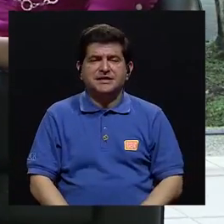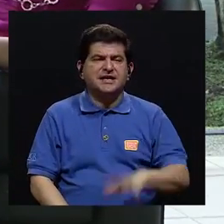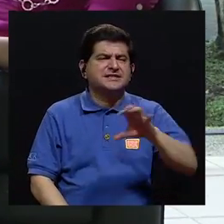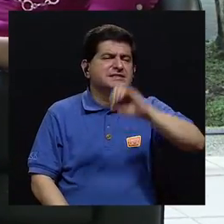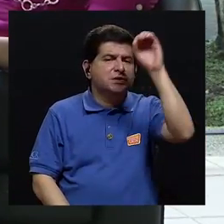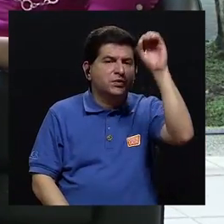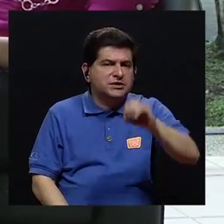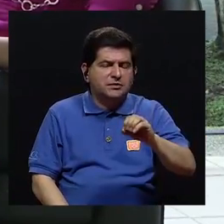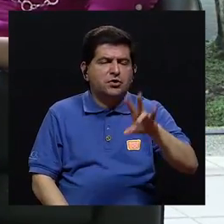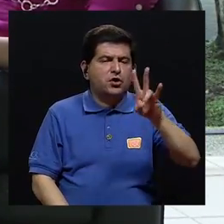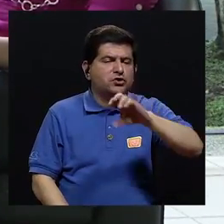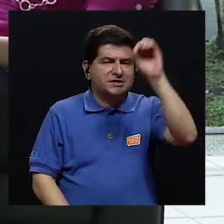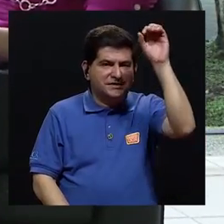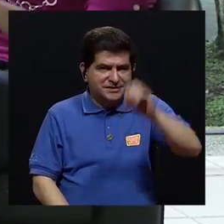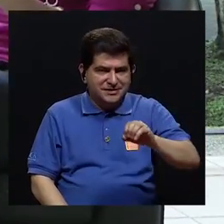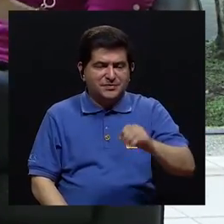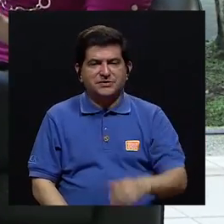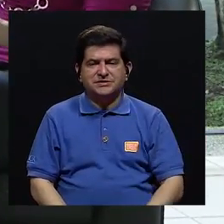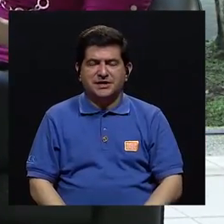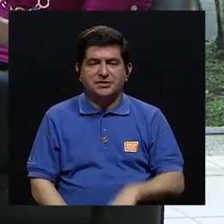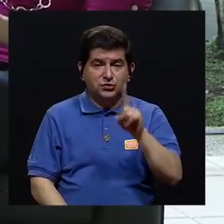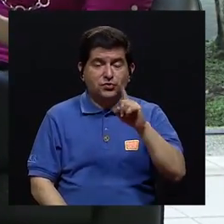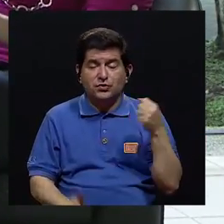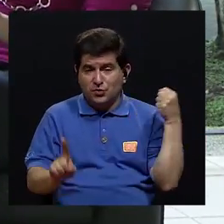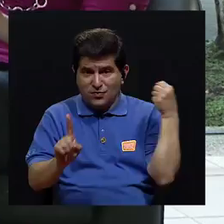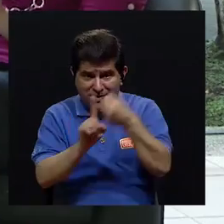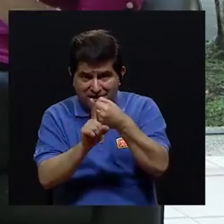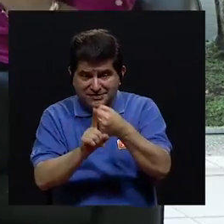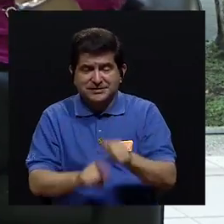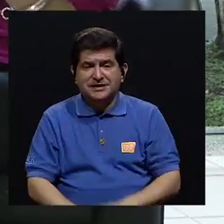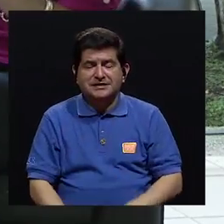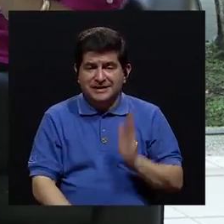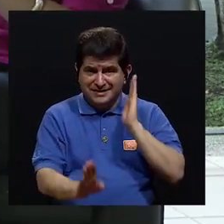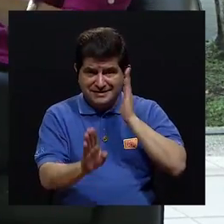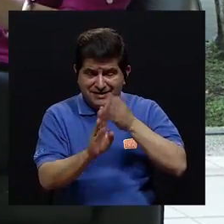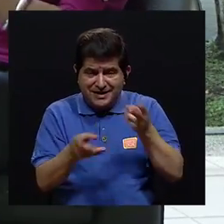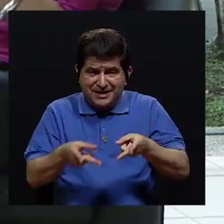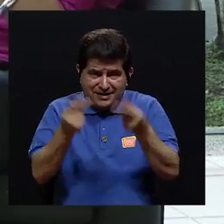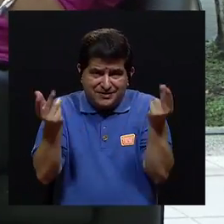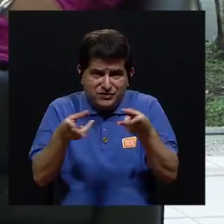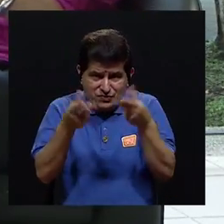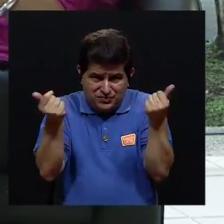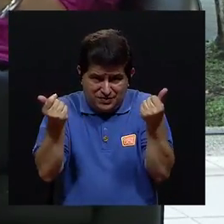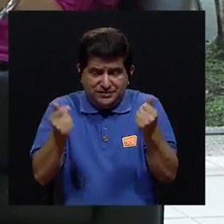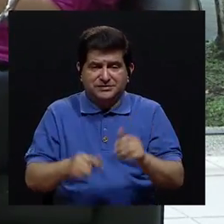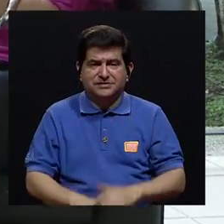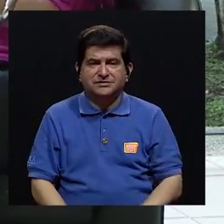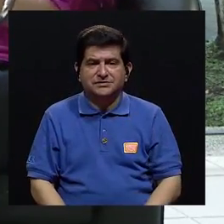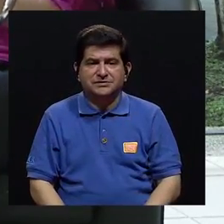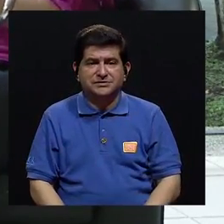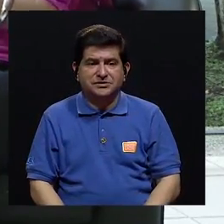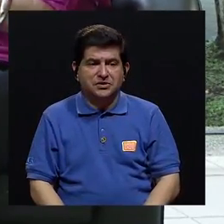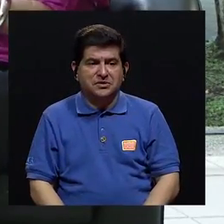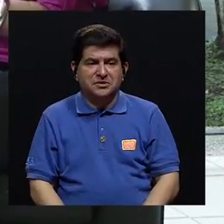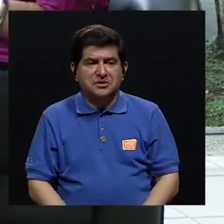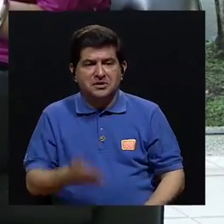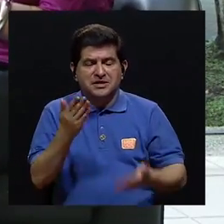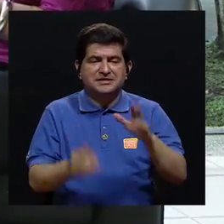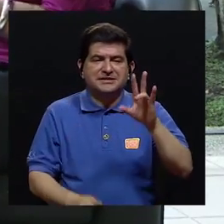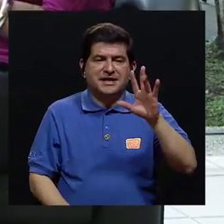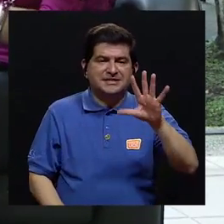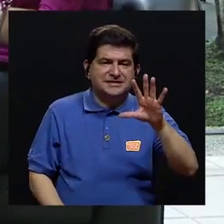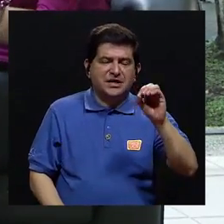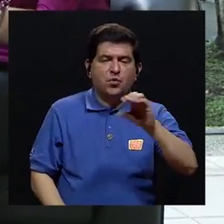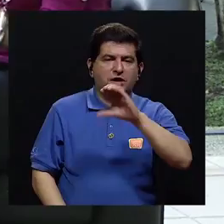más del 50% o el 70% de lo que me costó un accidente, o sea, mi costo directo va a ser 50 o